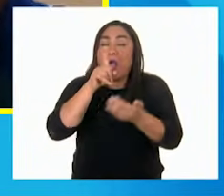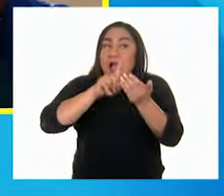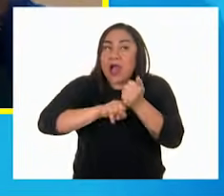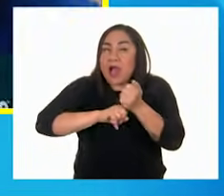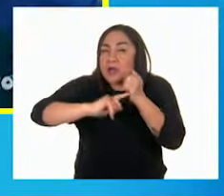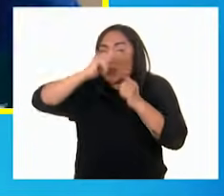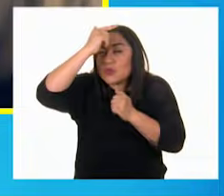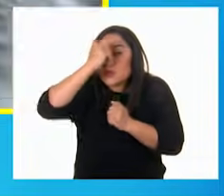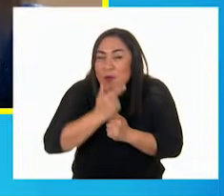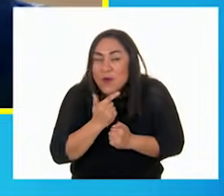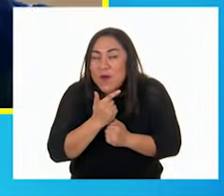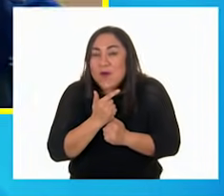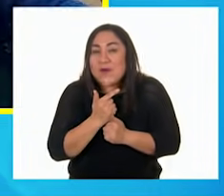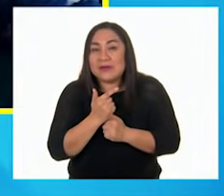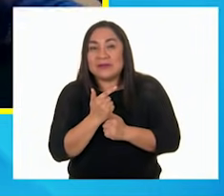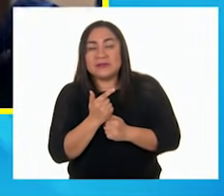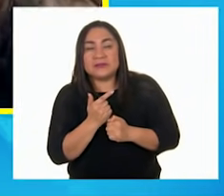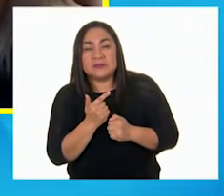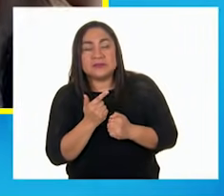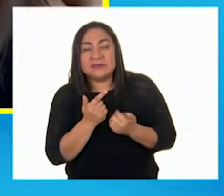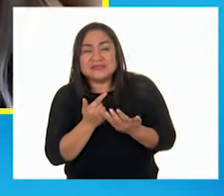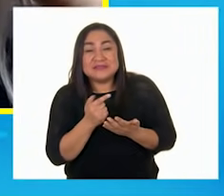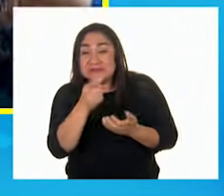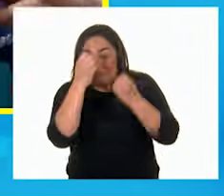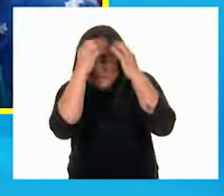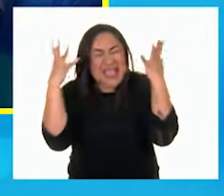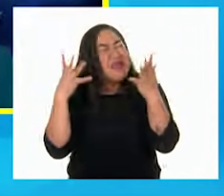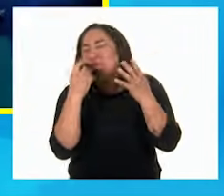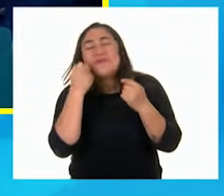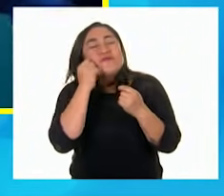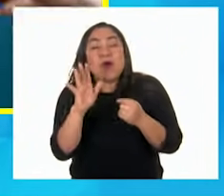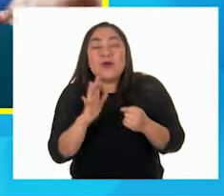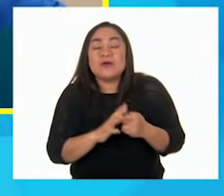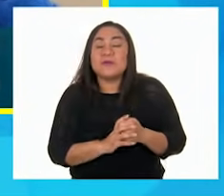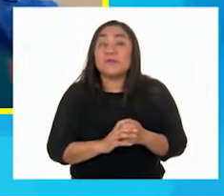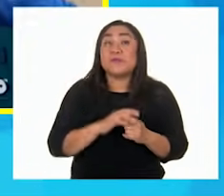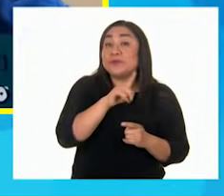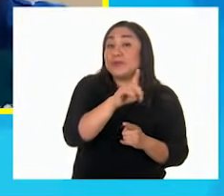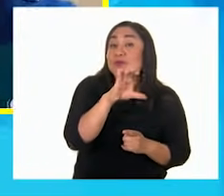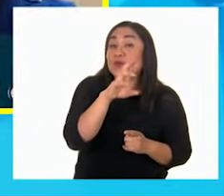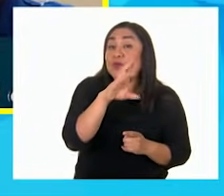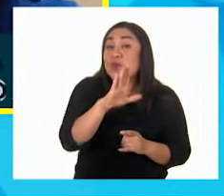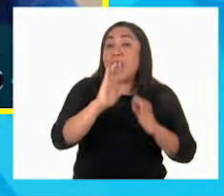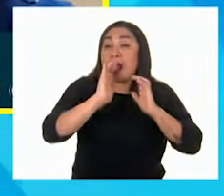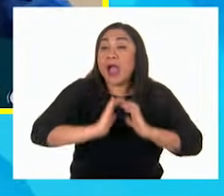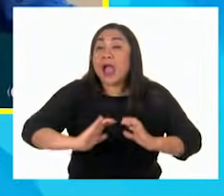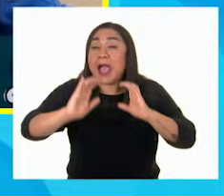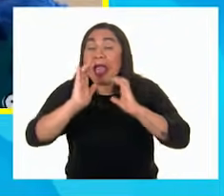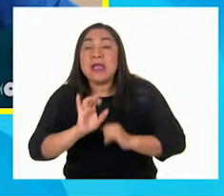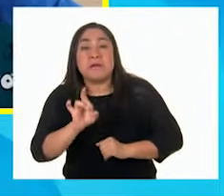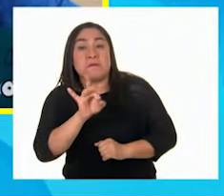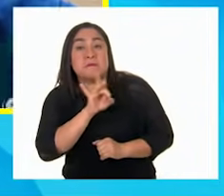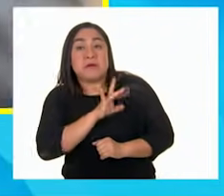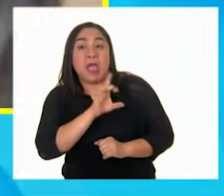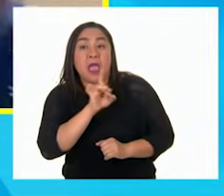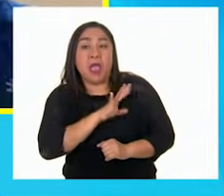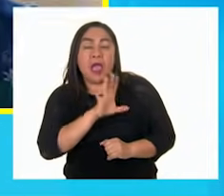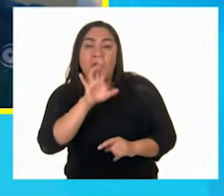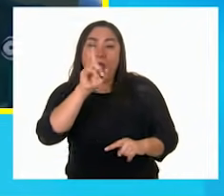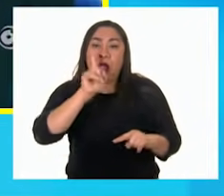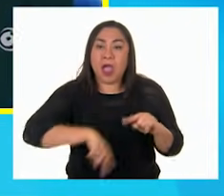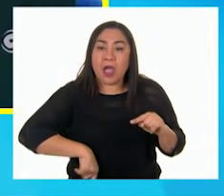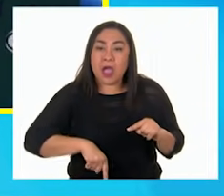bosque anocheció, ¡achú! Aunque te despeines. El cucú cantando, el miedo nos quitó.